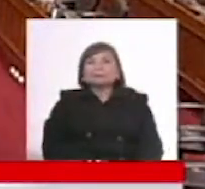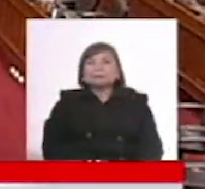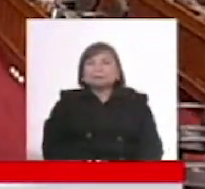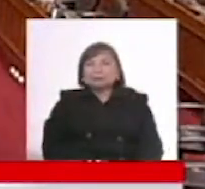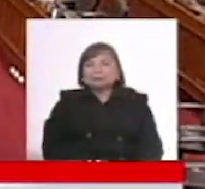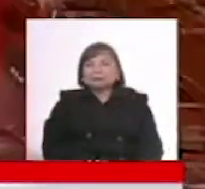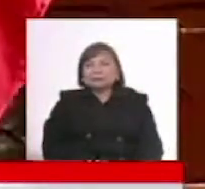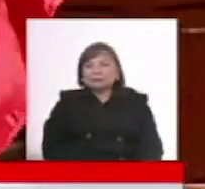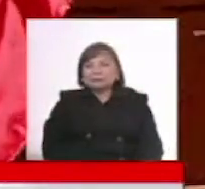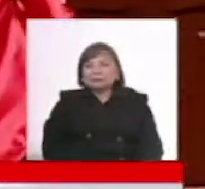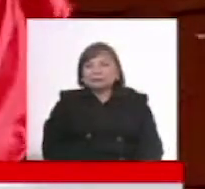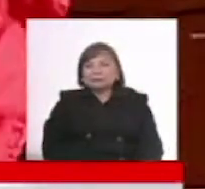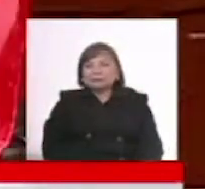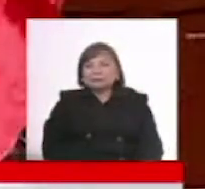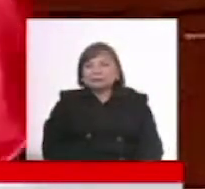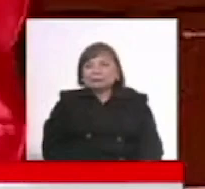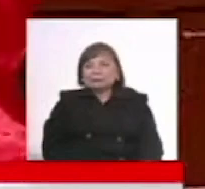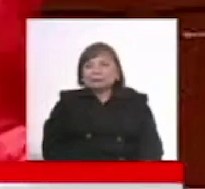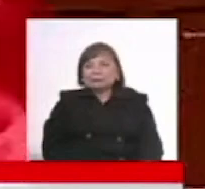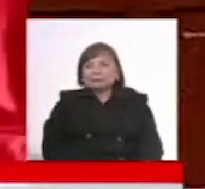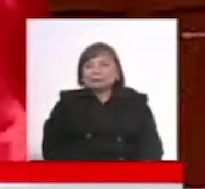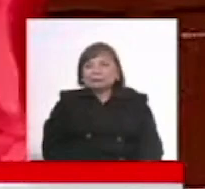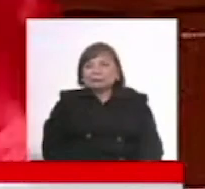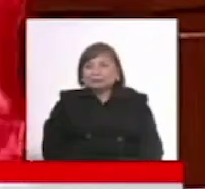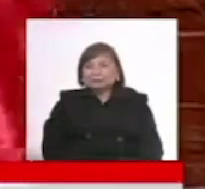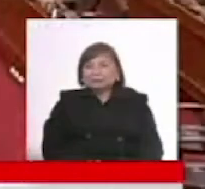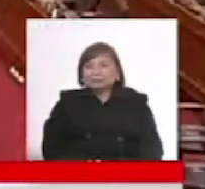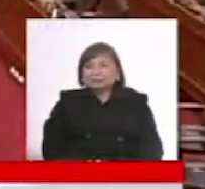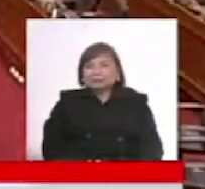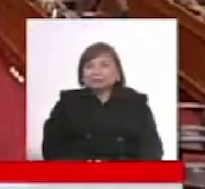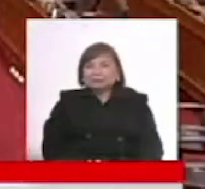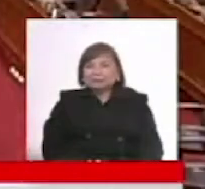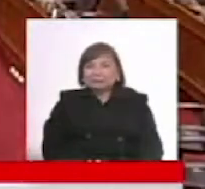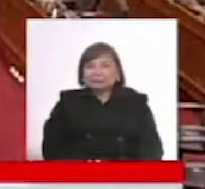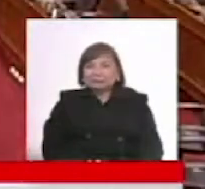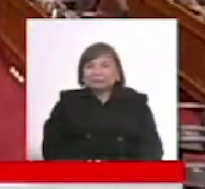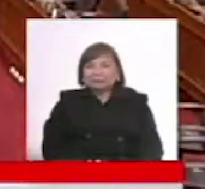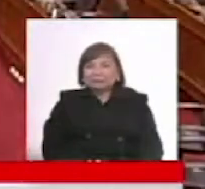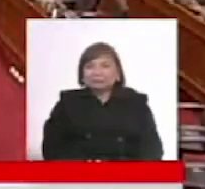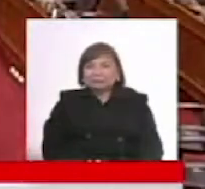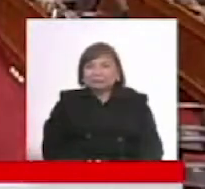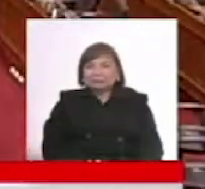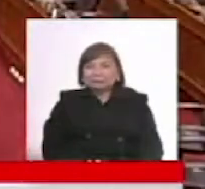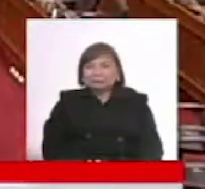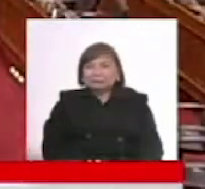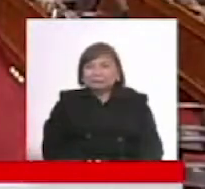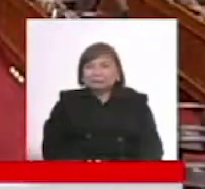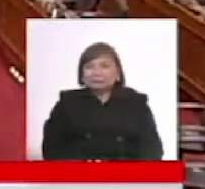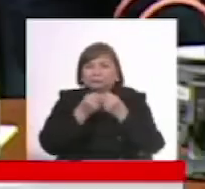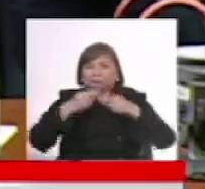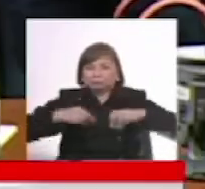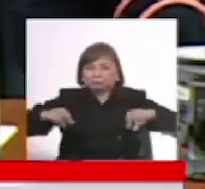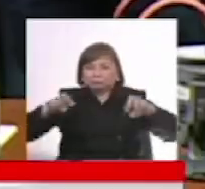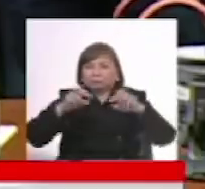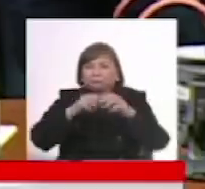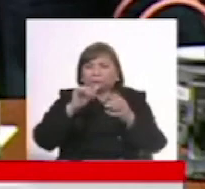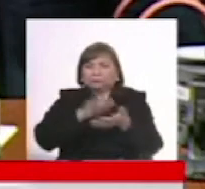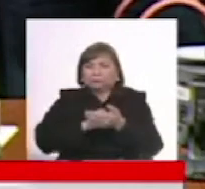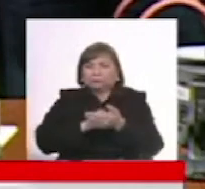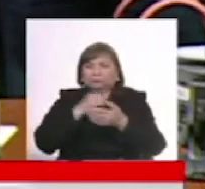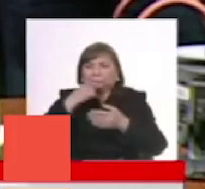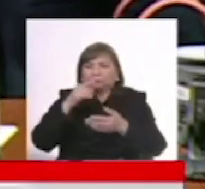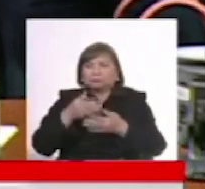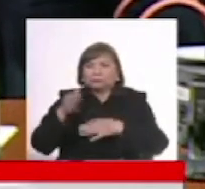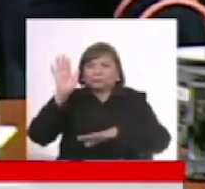El presidente del Congreso, José Williams, entregó los detalles de quién queda a cargo del país tras la salida del presidente. En el que se